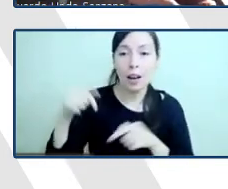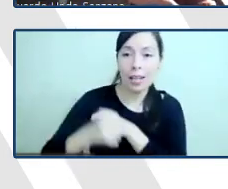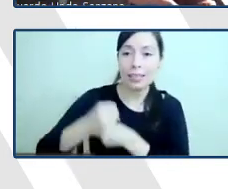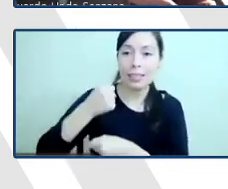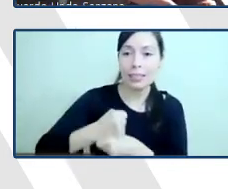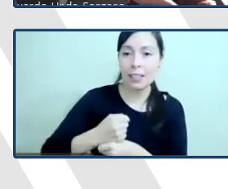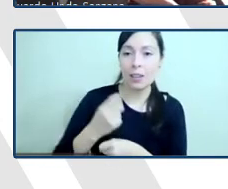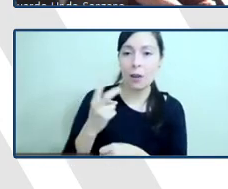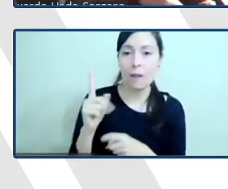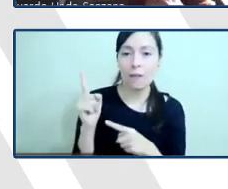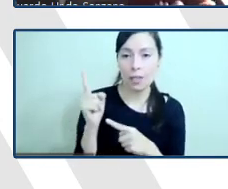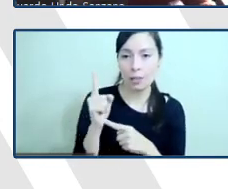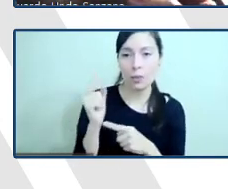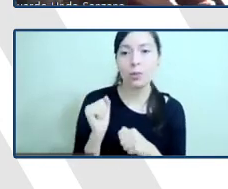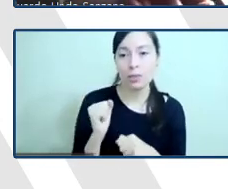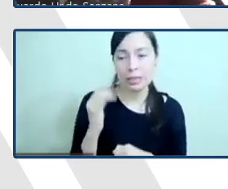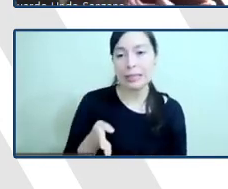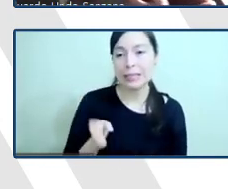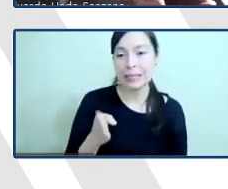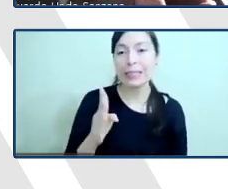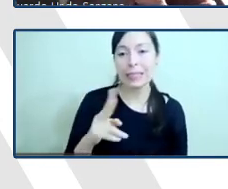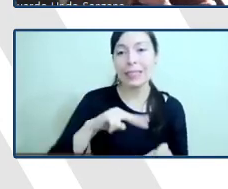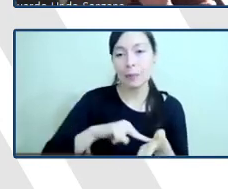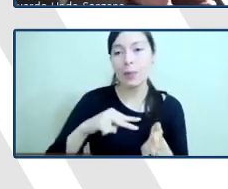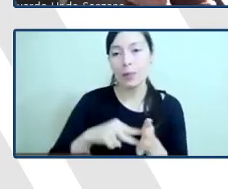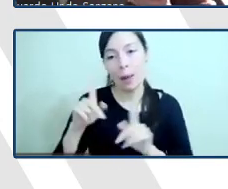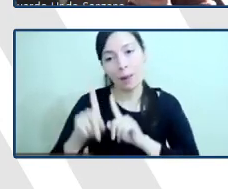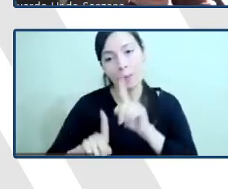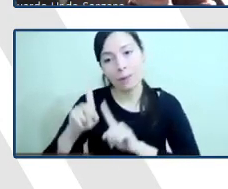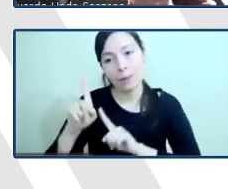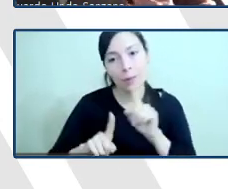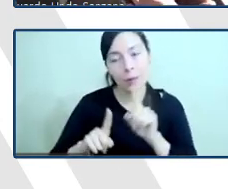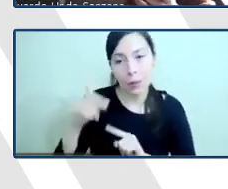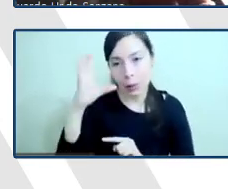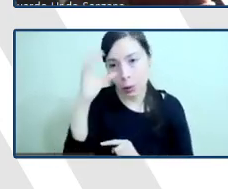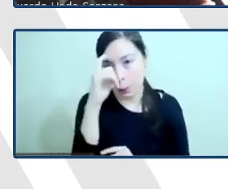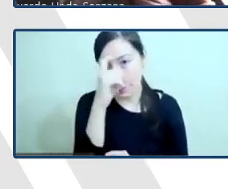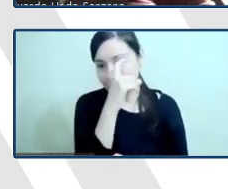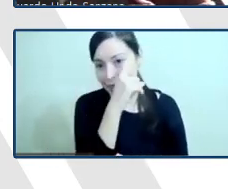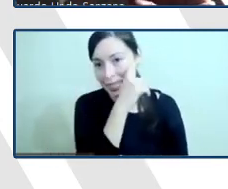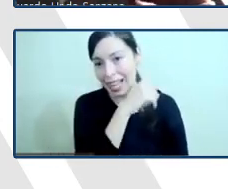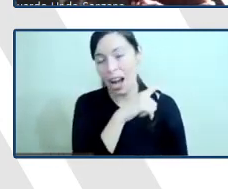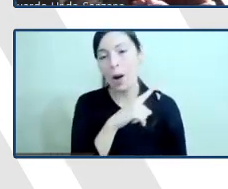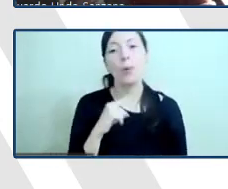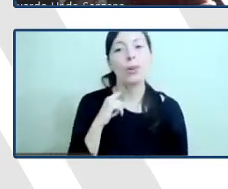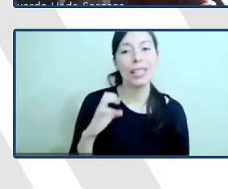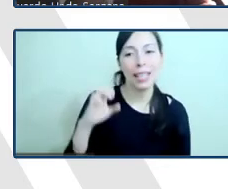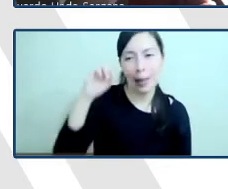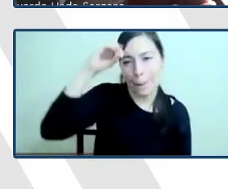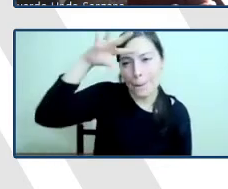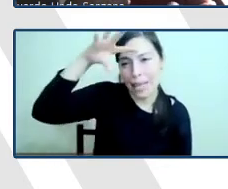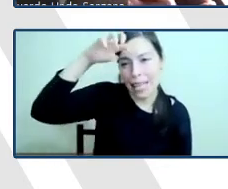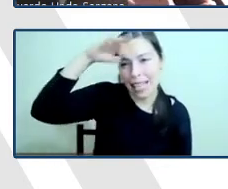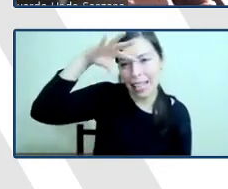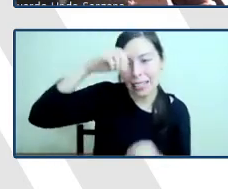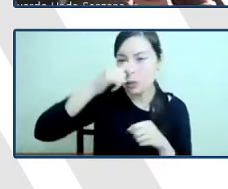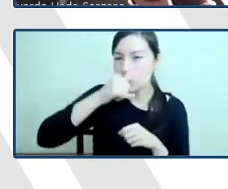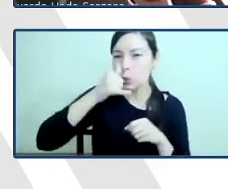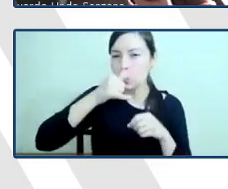esta relación que es un poco compleja entre las actividades de la minería y la astronomía, ya